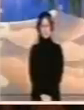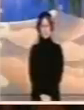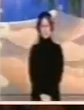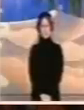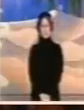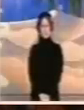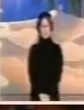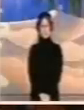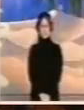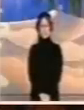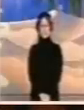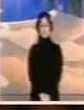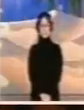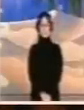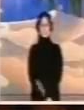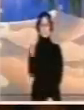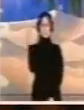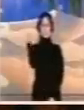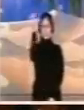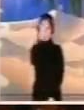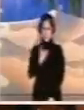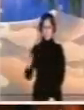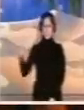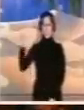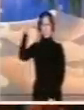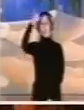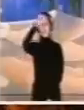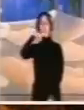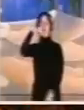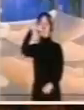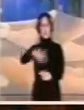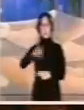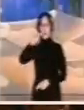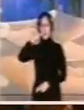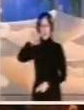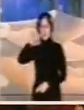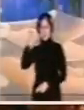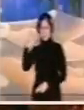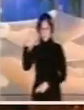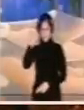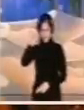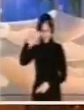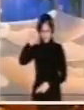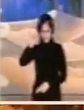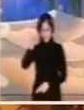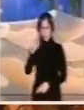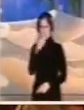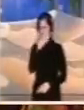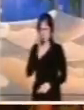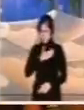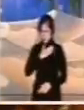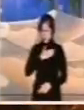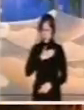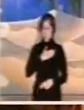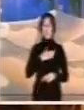que un año entero. Mucho ensayo, mucha repetición y ahí las tenemos. Pobre leñador. Un día